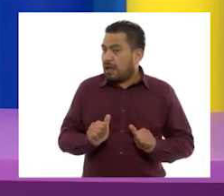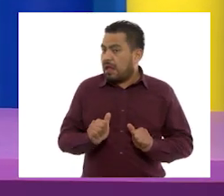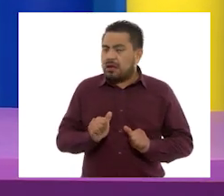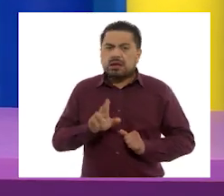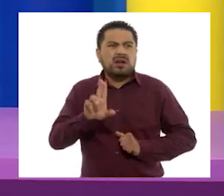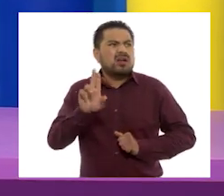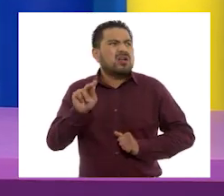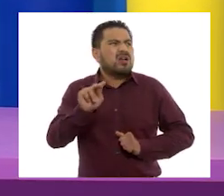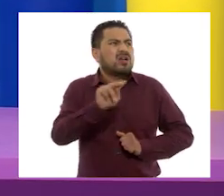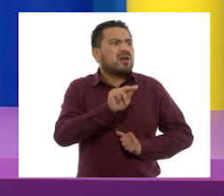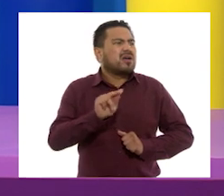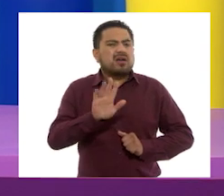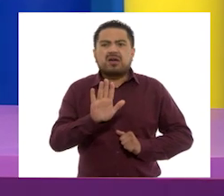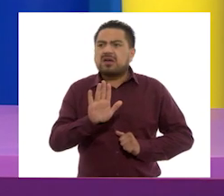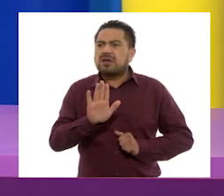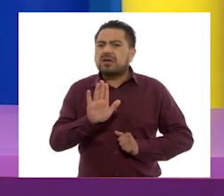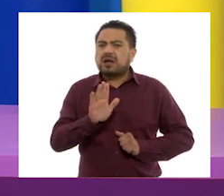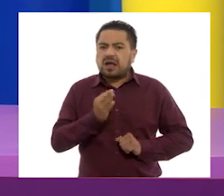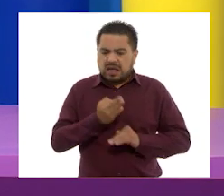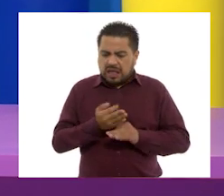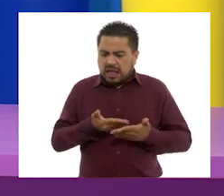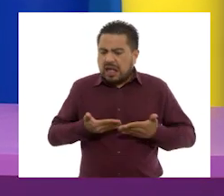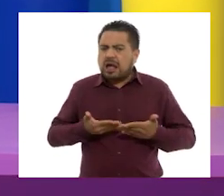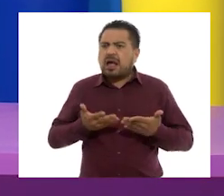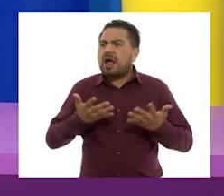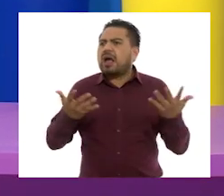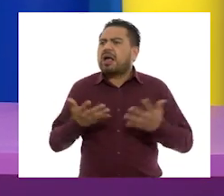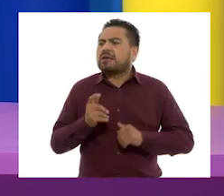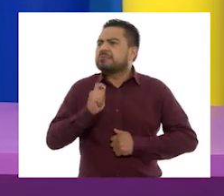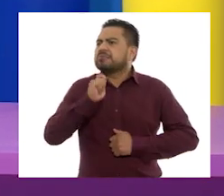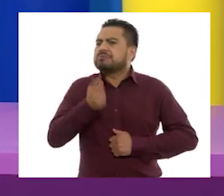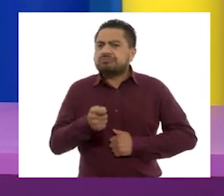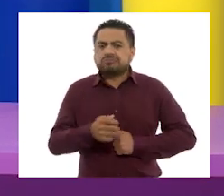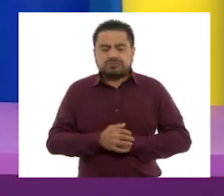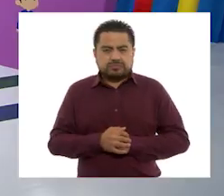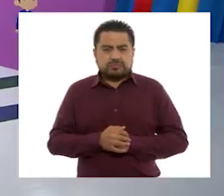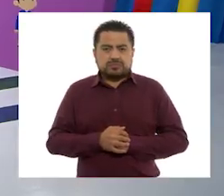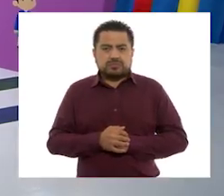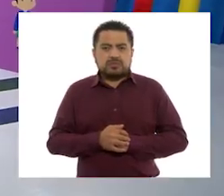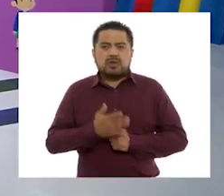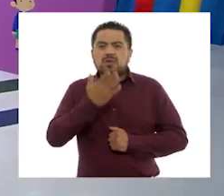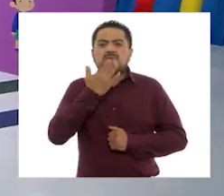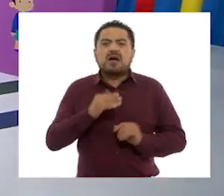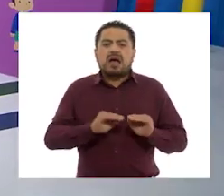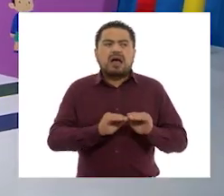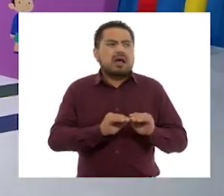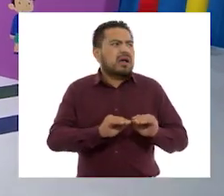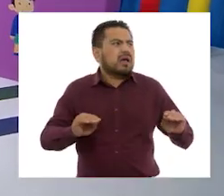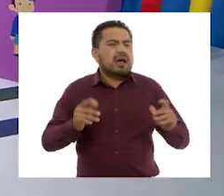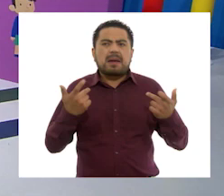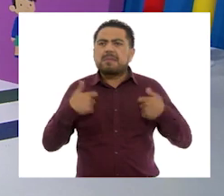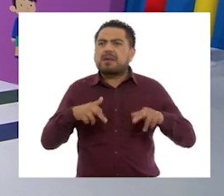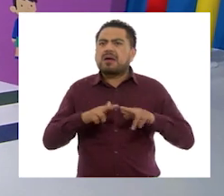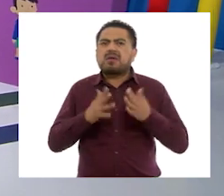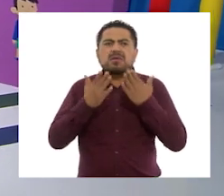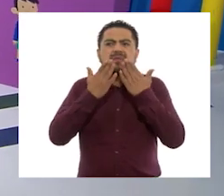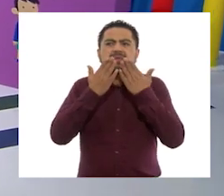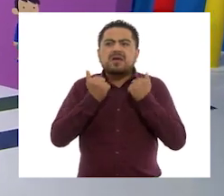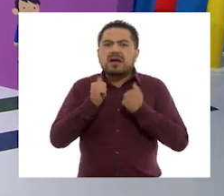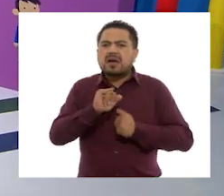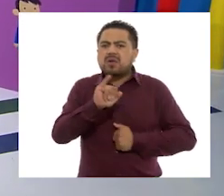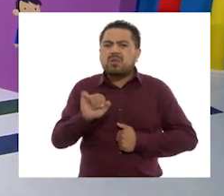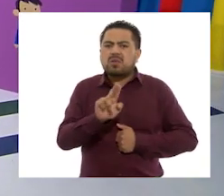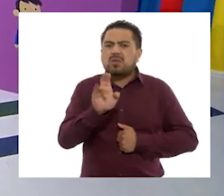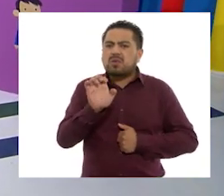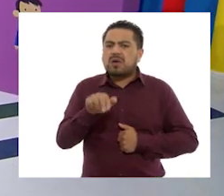ay, no, no, no. ¿Y ahora qué hago? ¿Qué hago? No hay nadie, no está la maestra, no está Juan Carlos, no está María, no hay